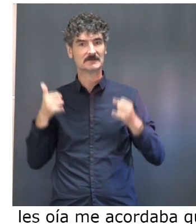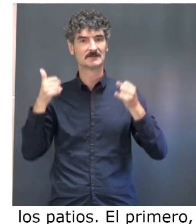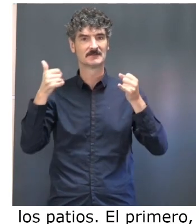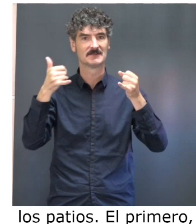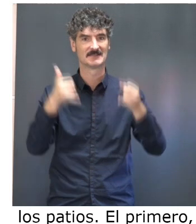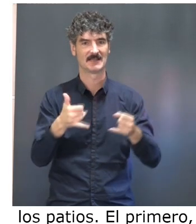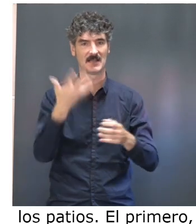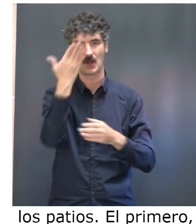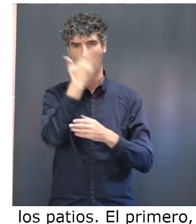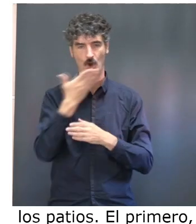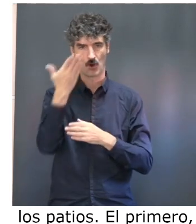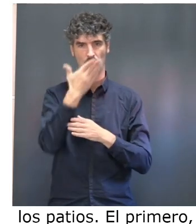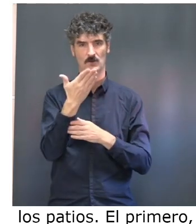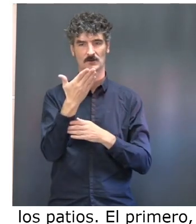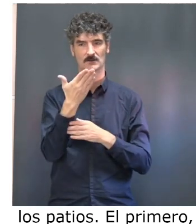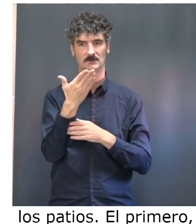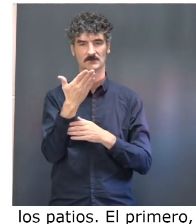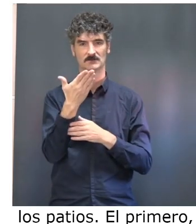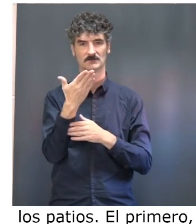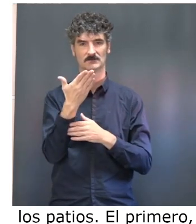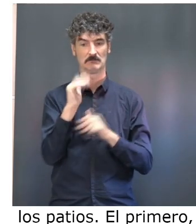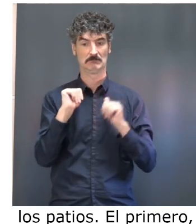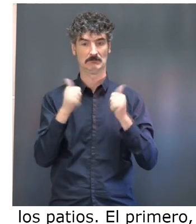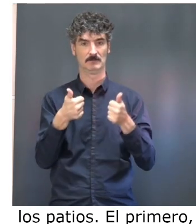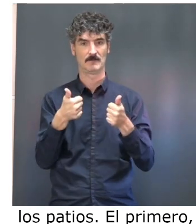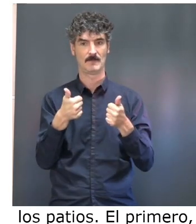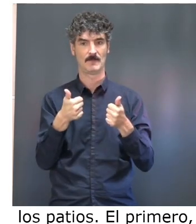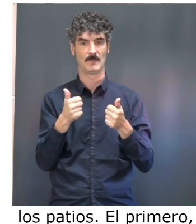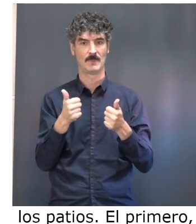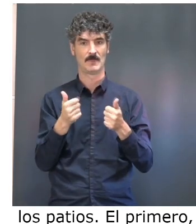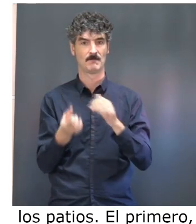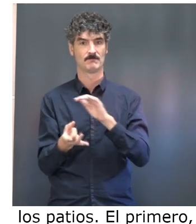al cole, ¿no? Y se produce ahí una